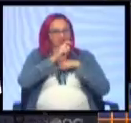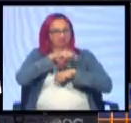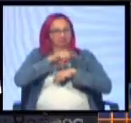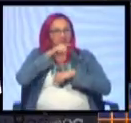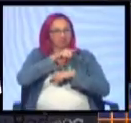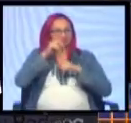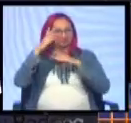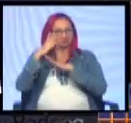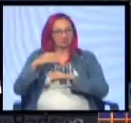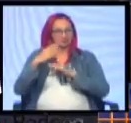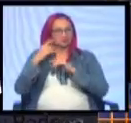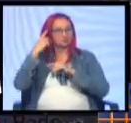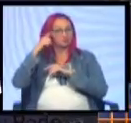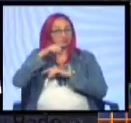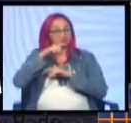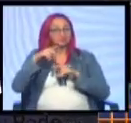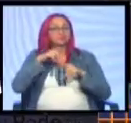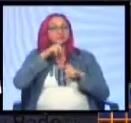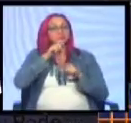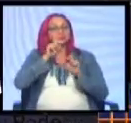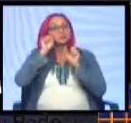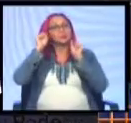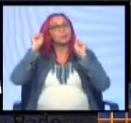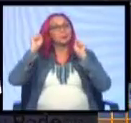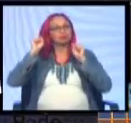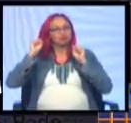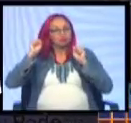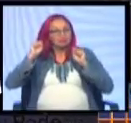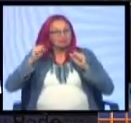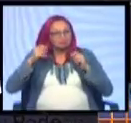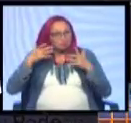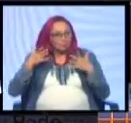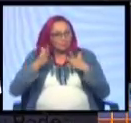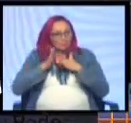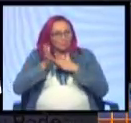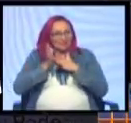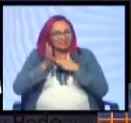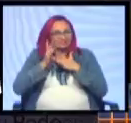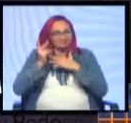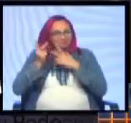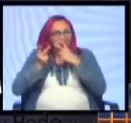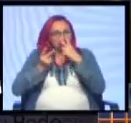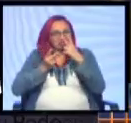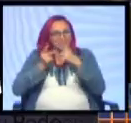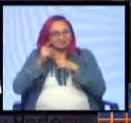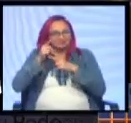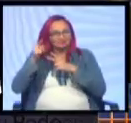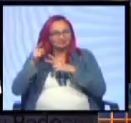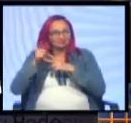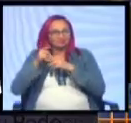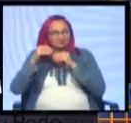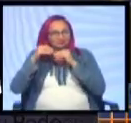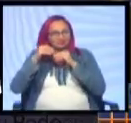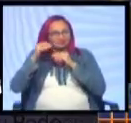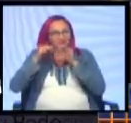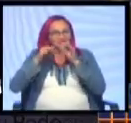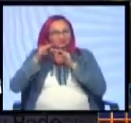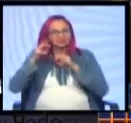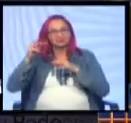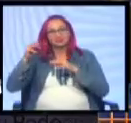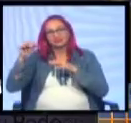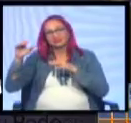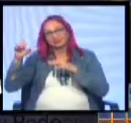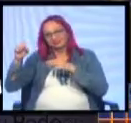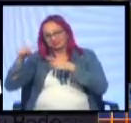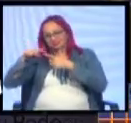usted se informe, para que usted realmente pueda aprovechar la visita de esta asesora jurídica, de doña Marcela Sánchez,